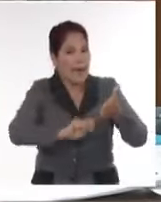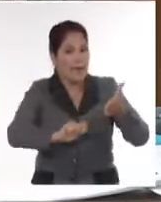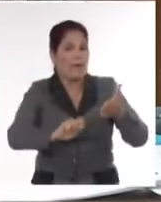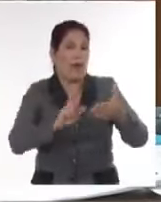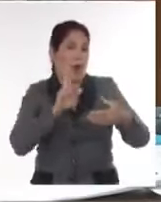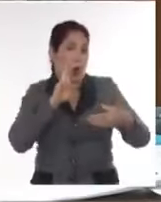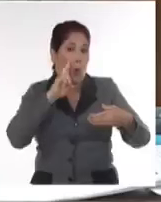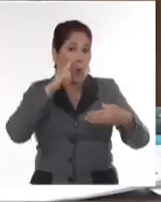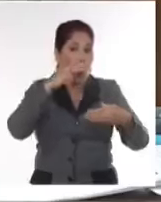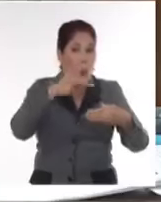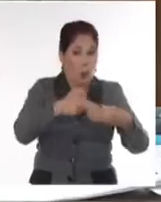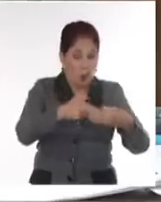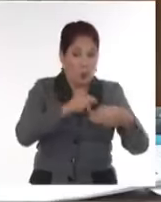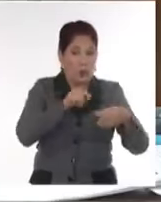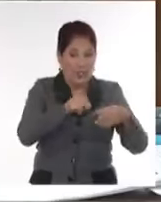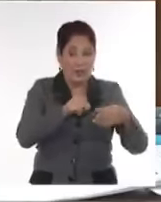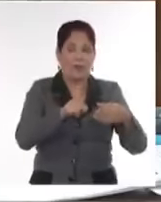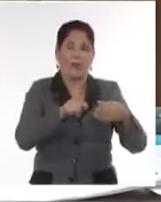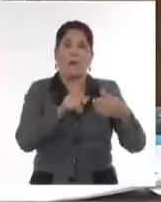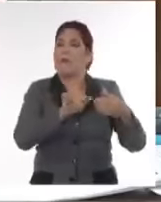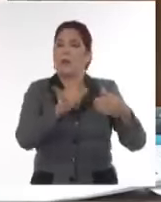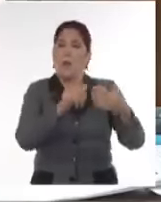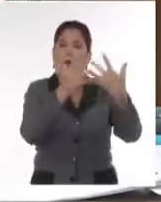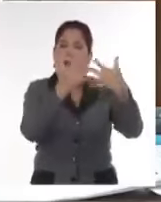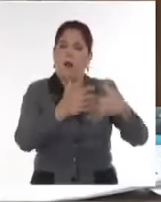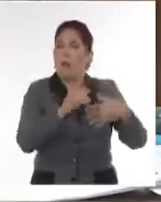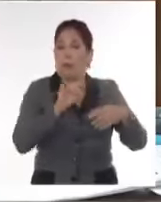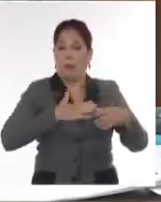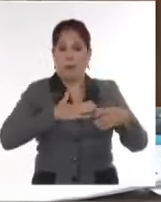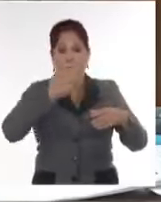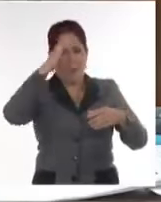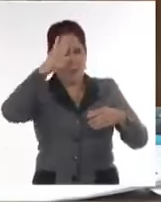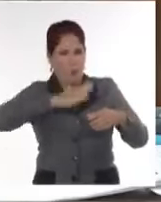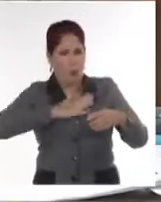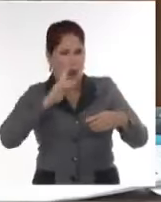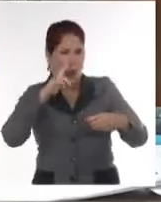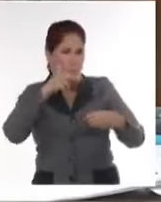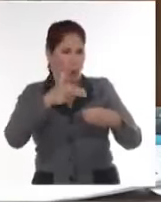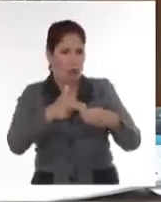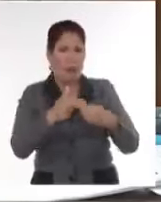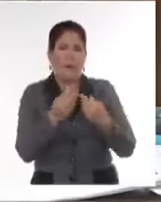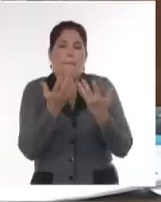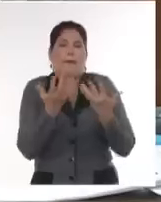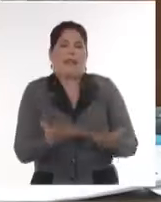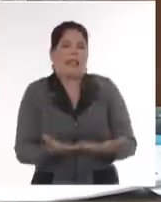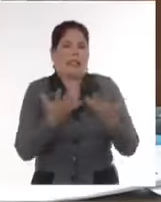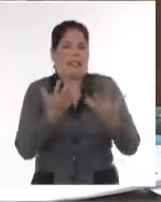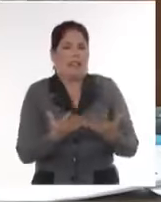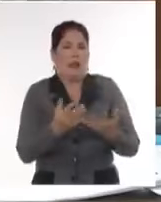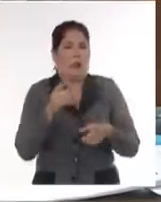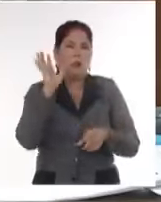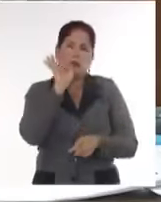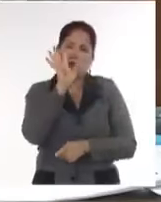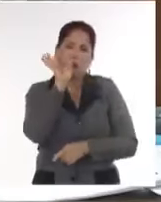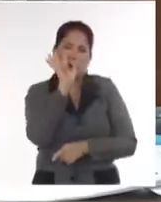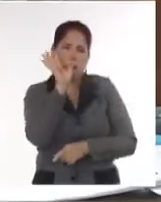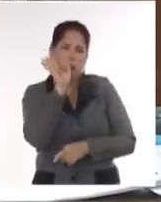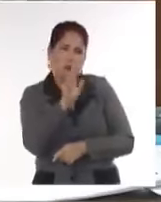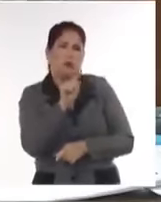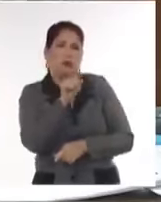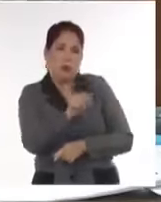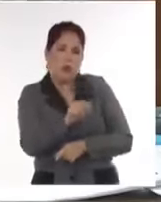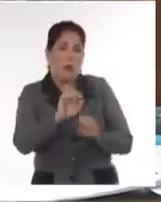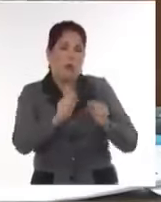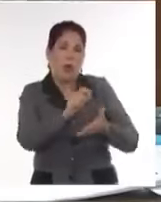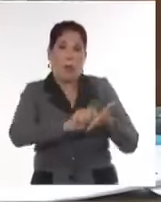alto contenido de azufre y de vanadio, que de por sí ya le incorpora un nivel o le aceleran un nivel de deterioro.